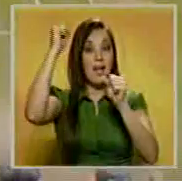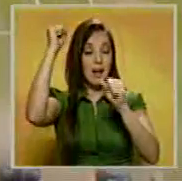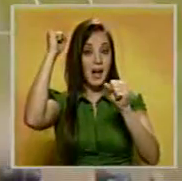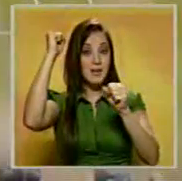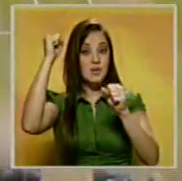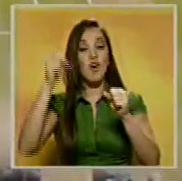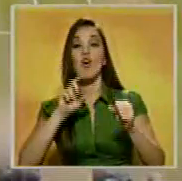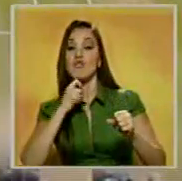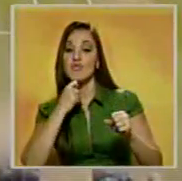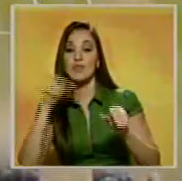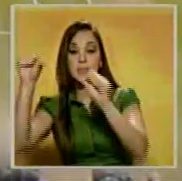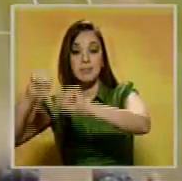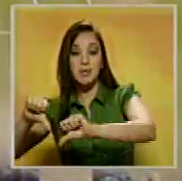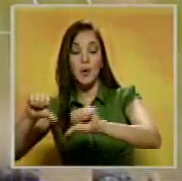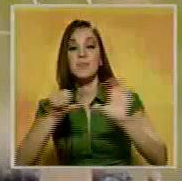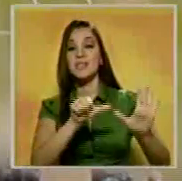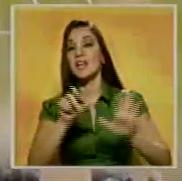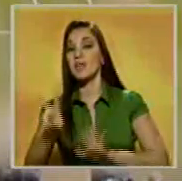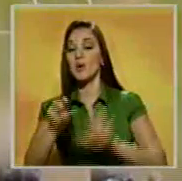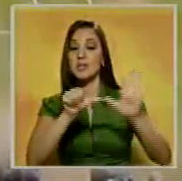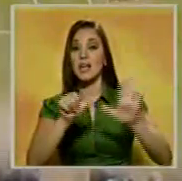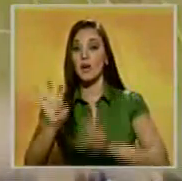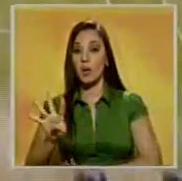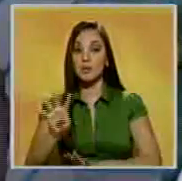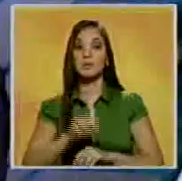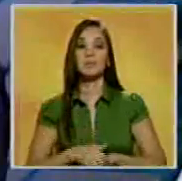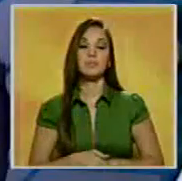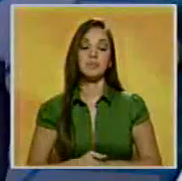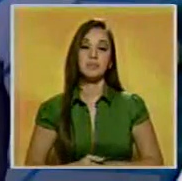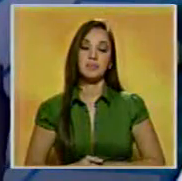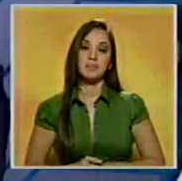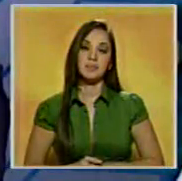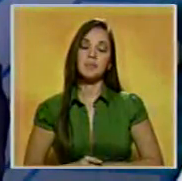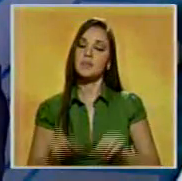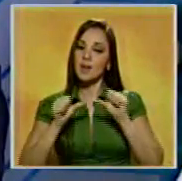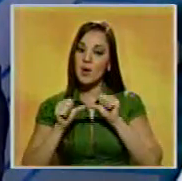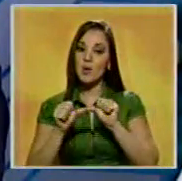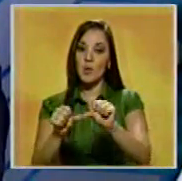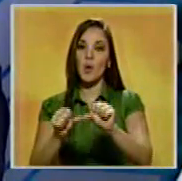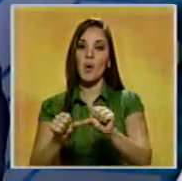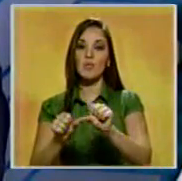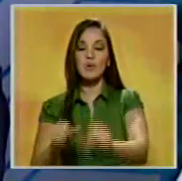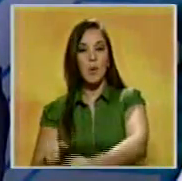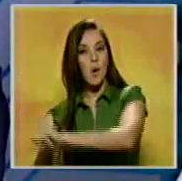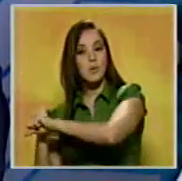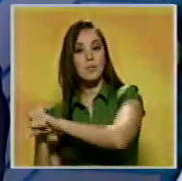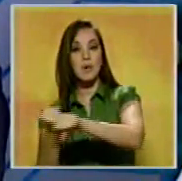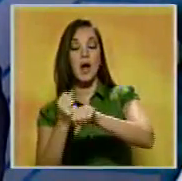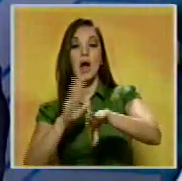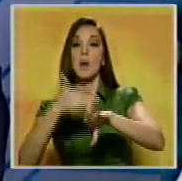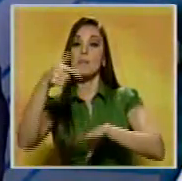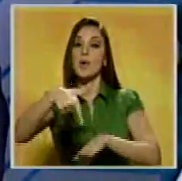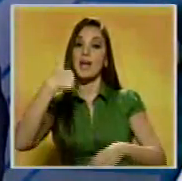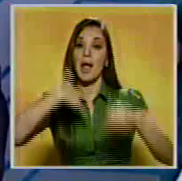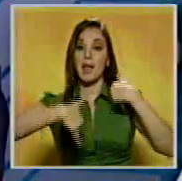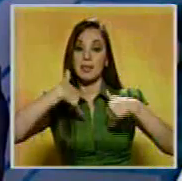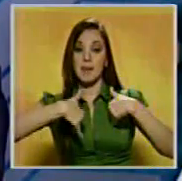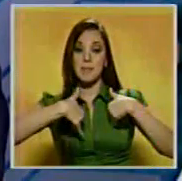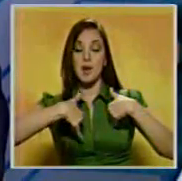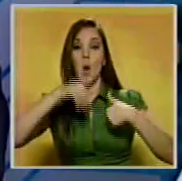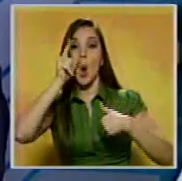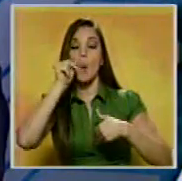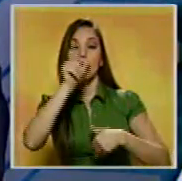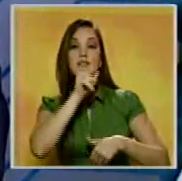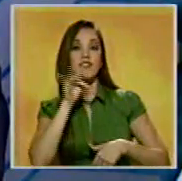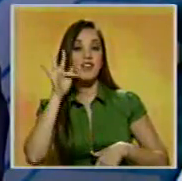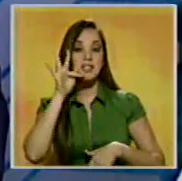Sharapova con parciales de 6-2 y 6-4. Seguimos con béisbol de Grandes Ligas porque este miércoles Francisco Rodríguez empató el octavo